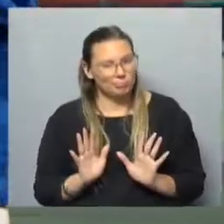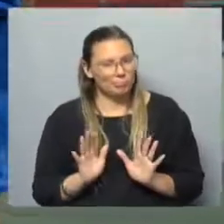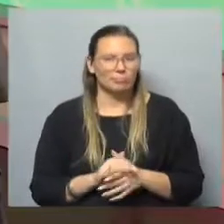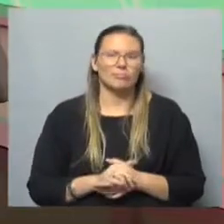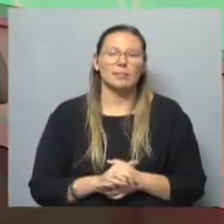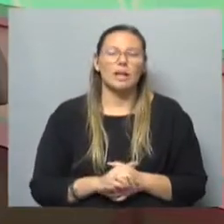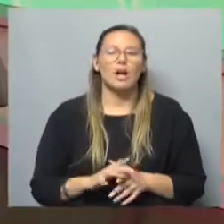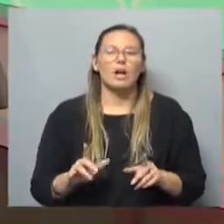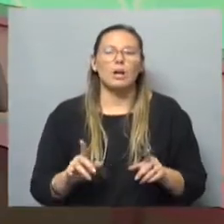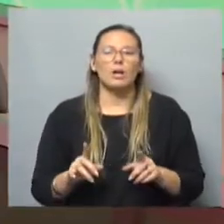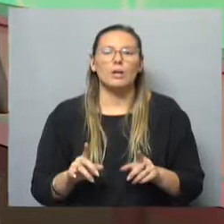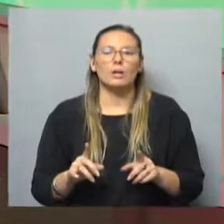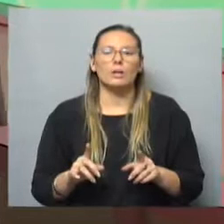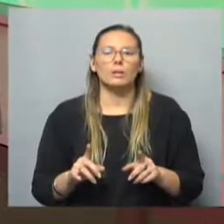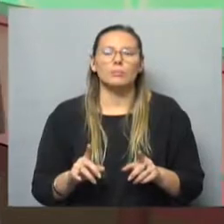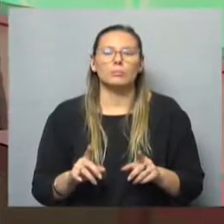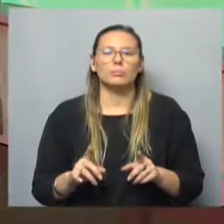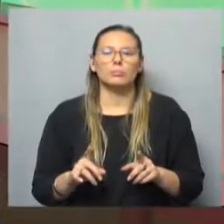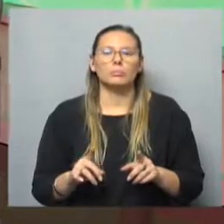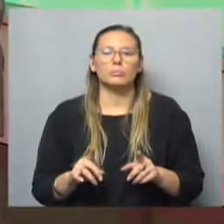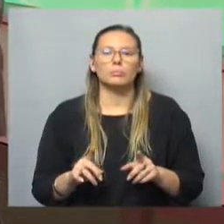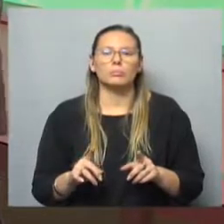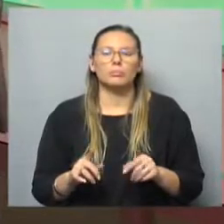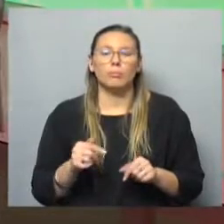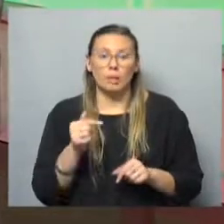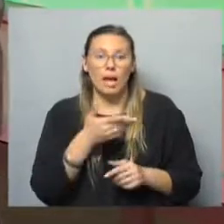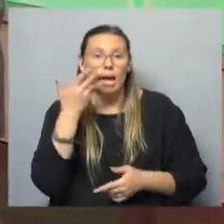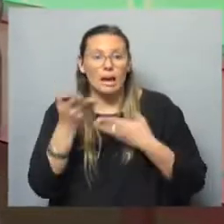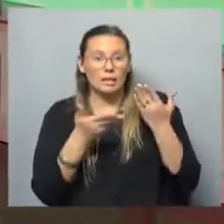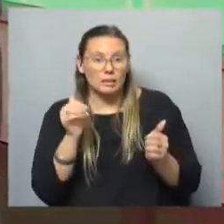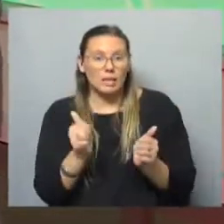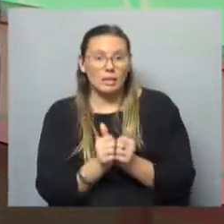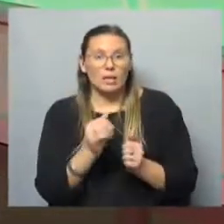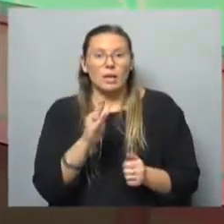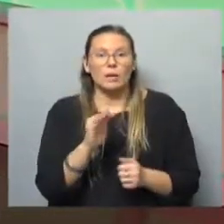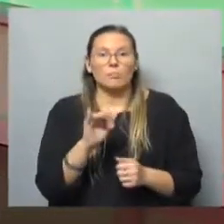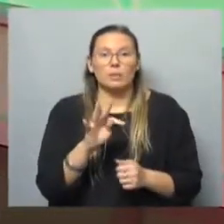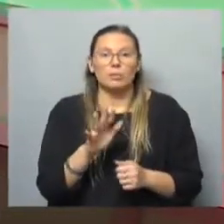costado, es mentira. No, lo que pasa es que, mira, yo te voy a decir. Cantar con el Pitufo es como subirte